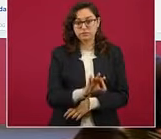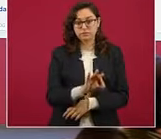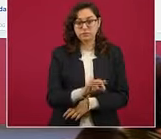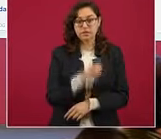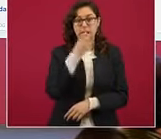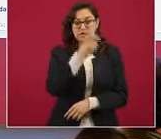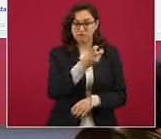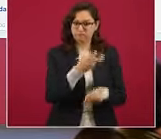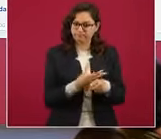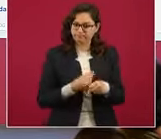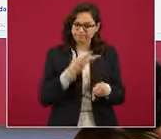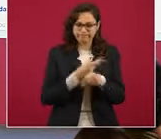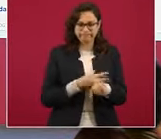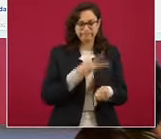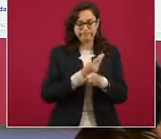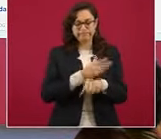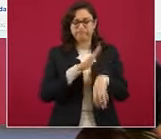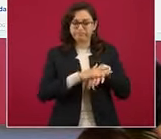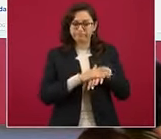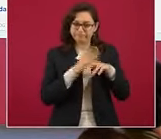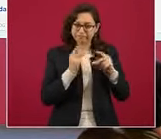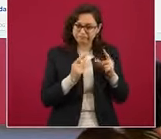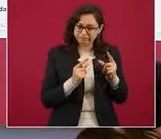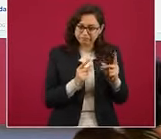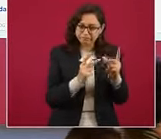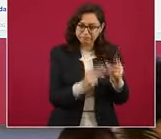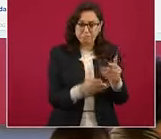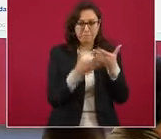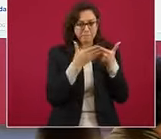estamos reforzando para ampliar,